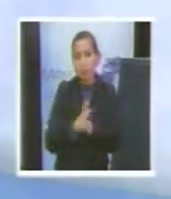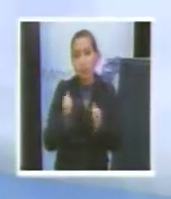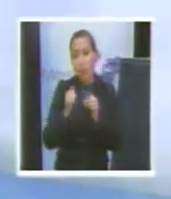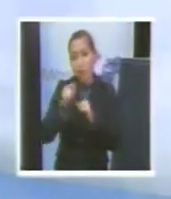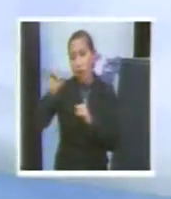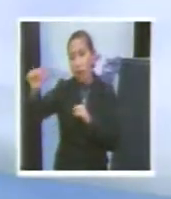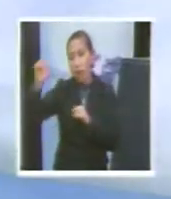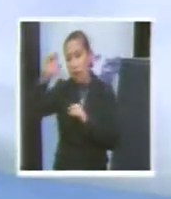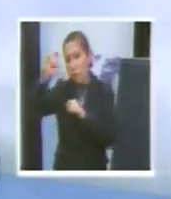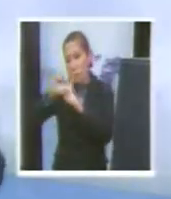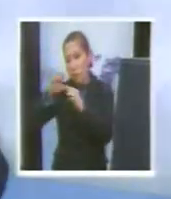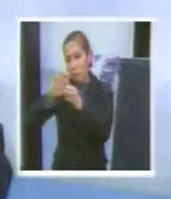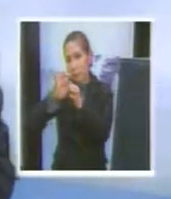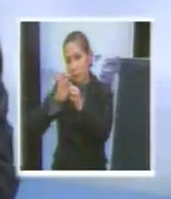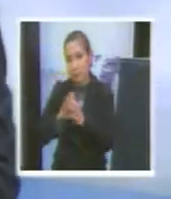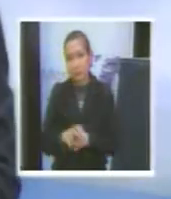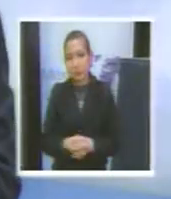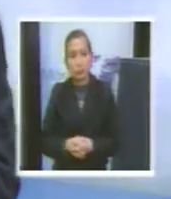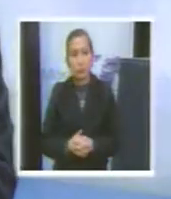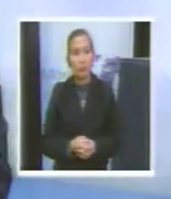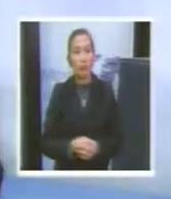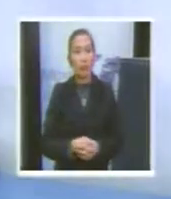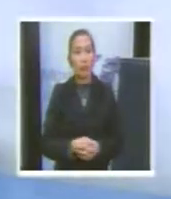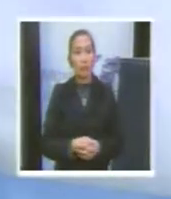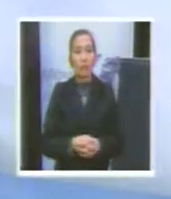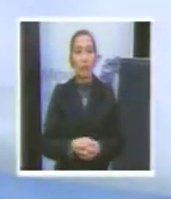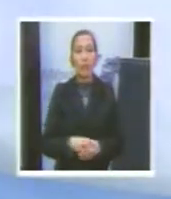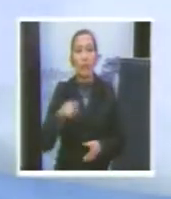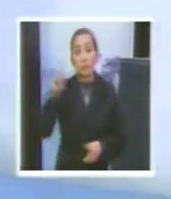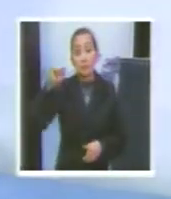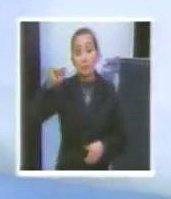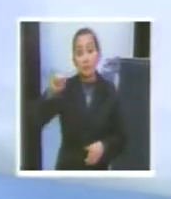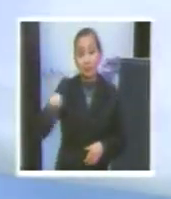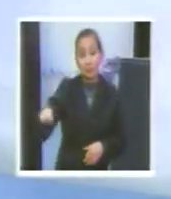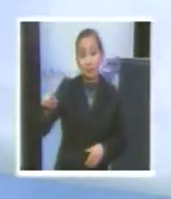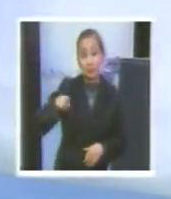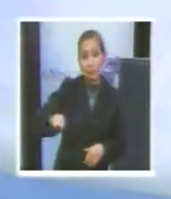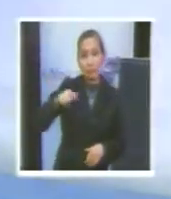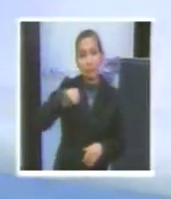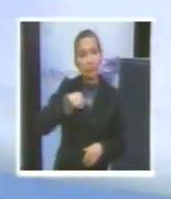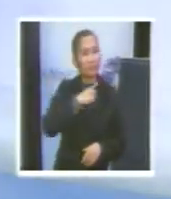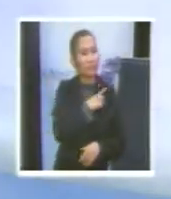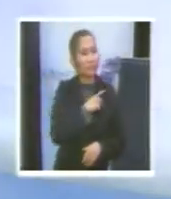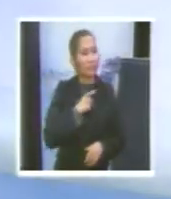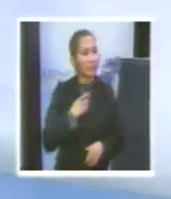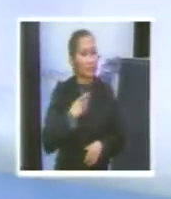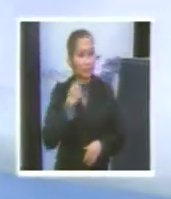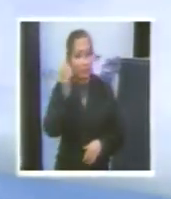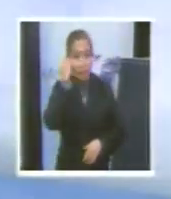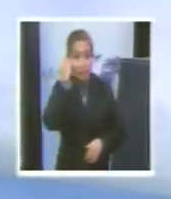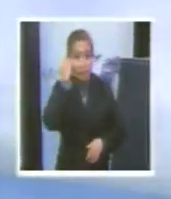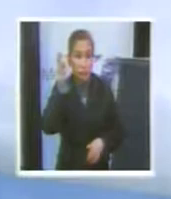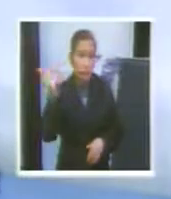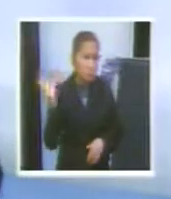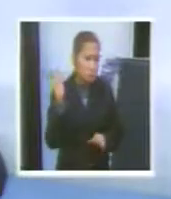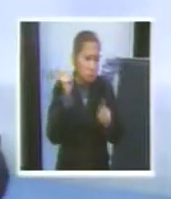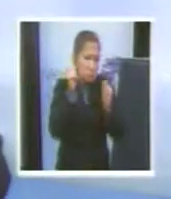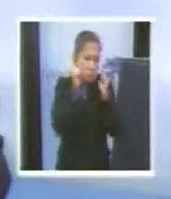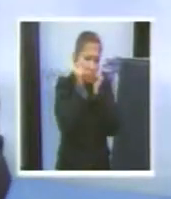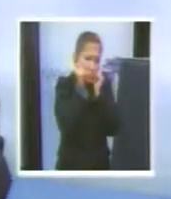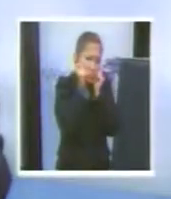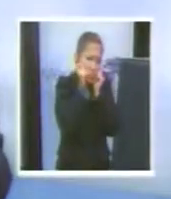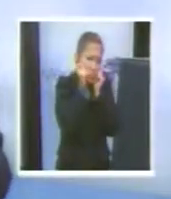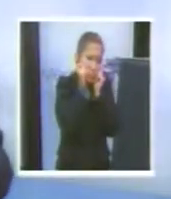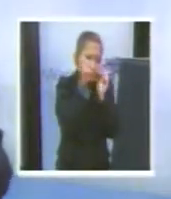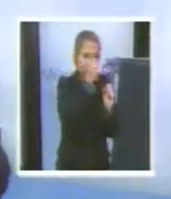con las naciones europeas. De ahí que no debemos de olvidar que a pesar de que los